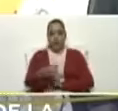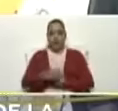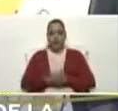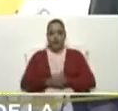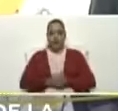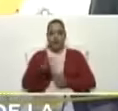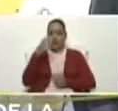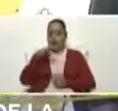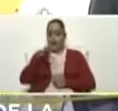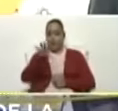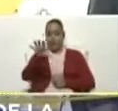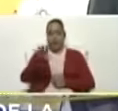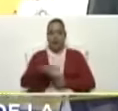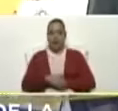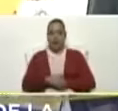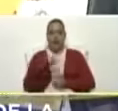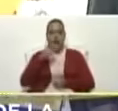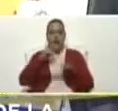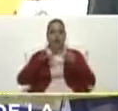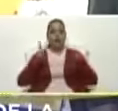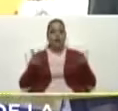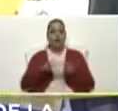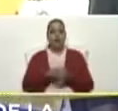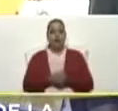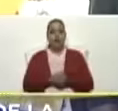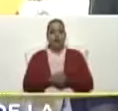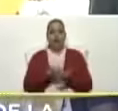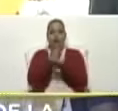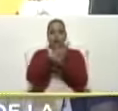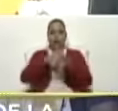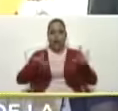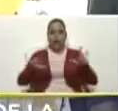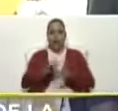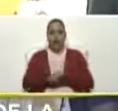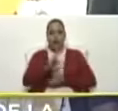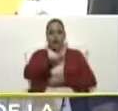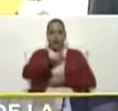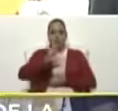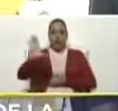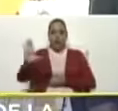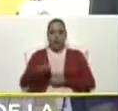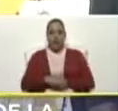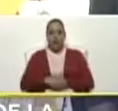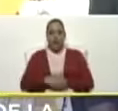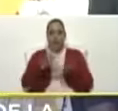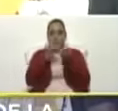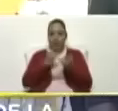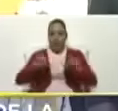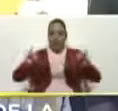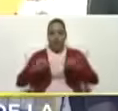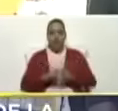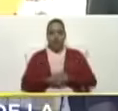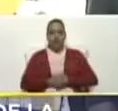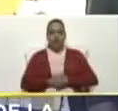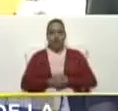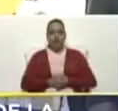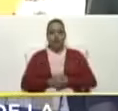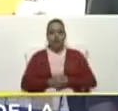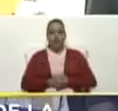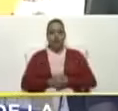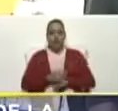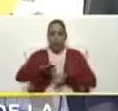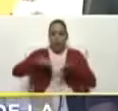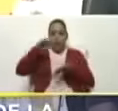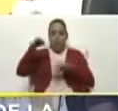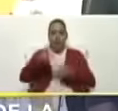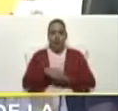la patria está en paz, libre, soberana e independiente. Para gloria